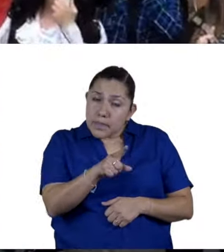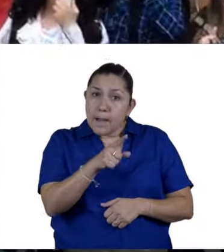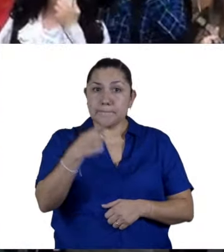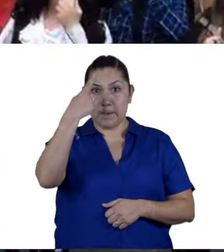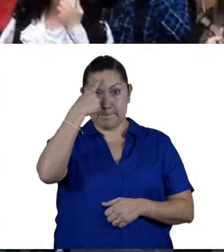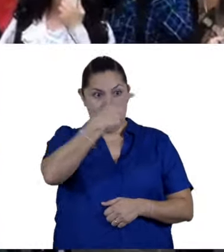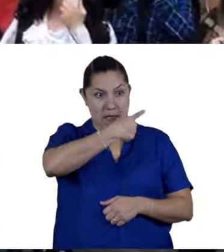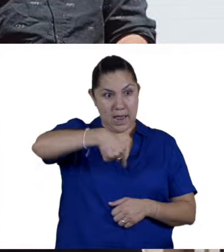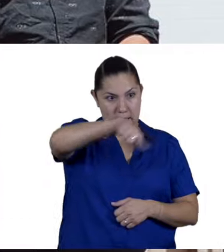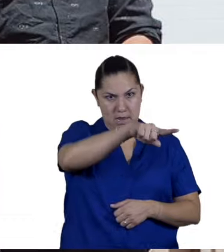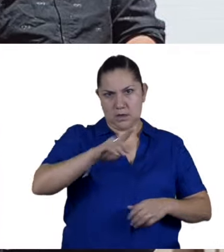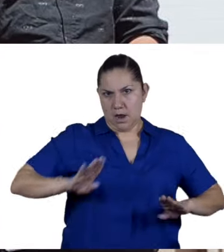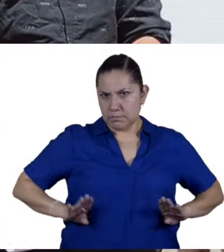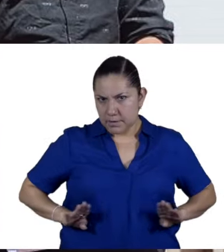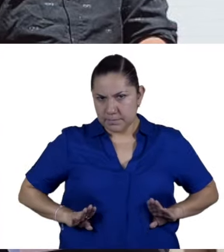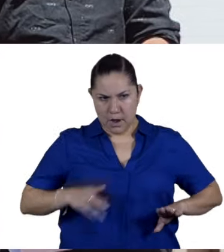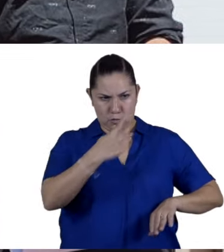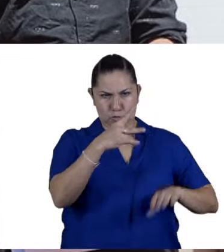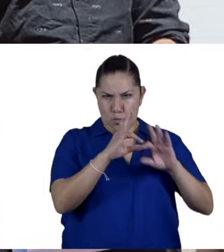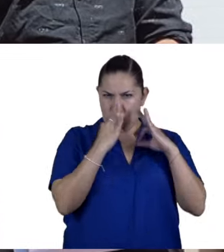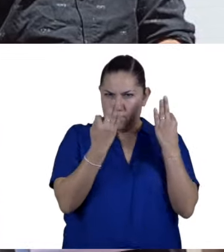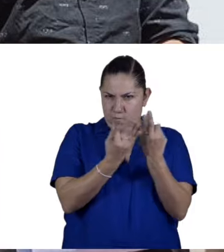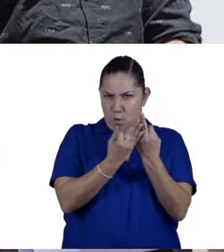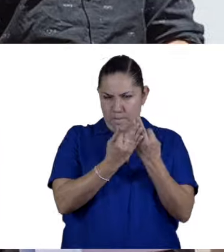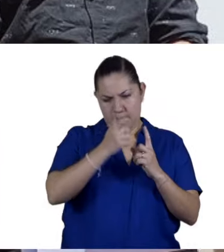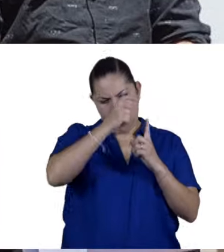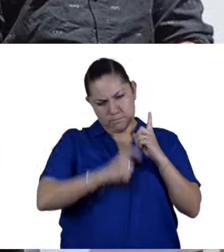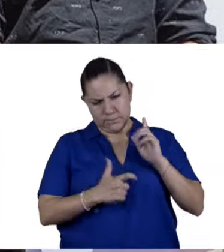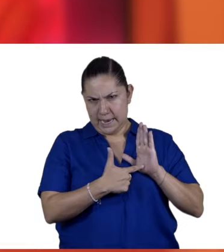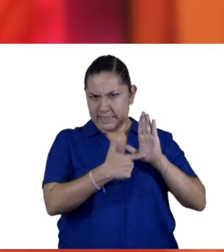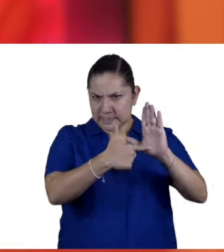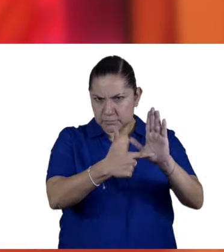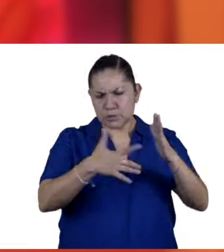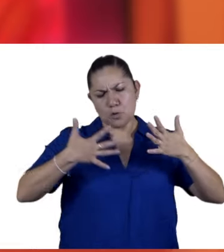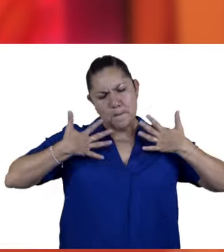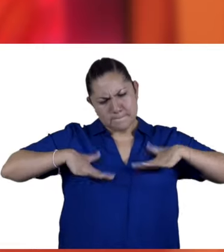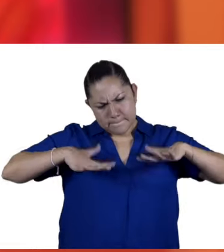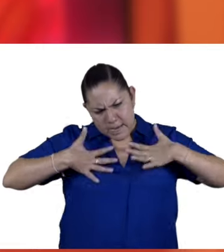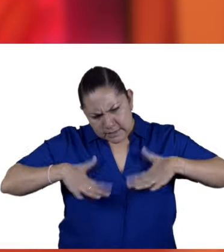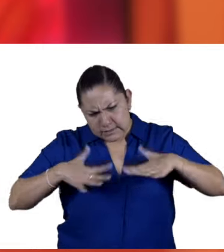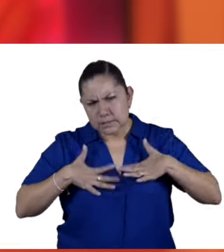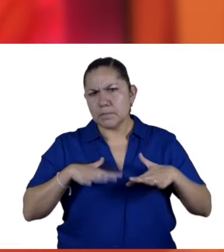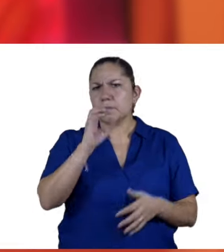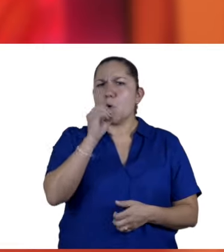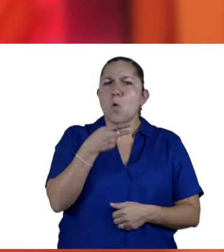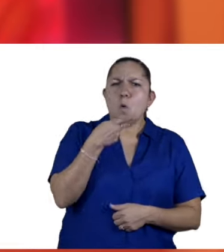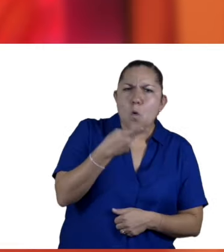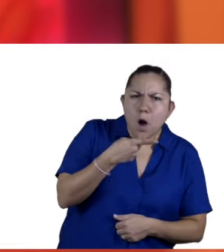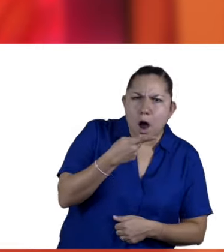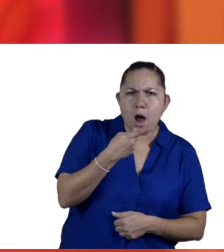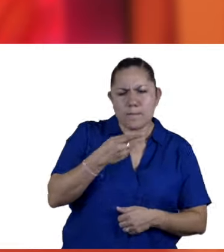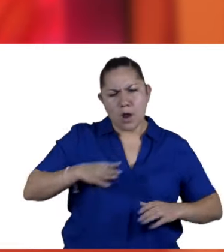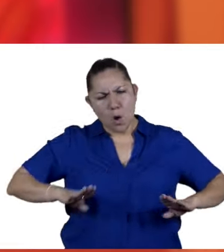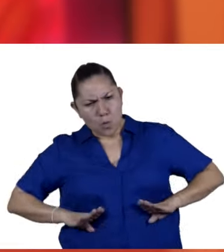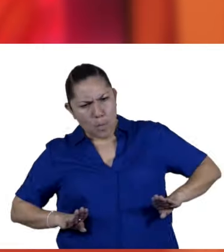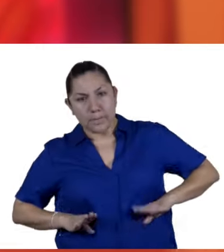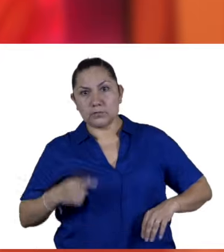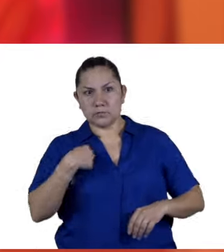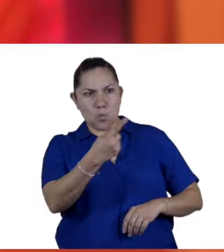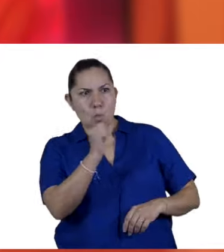cualquier discriminación o violencia hacia otras expresiones de género, ya sea desde la vestimenta, las formas de hablar, los